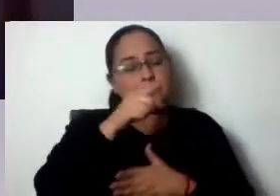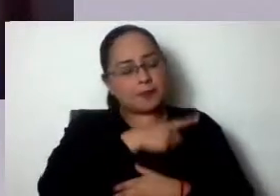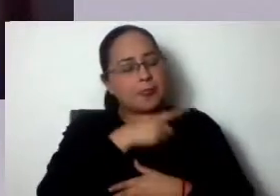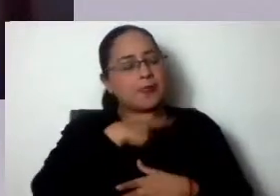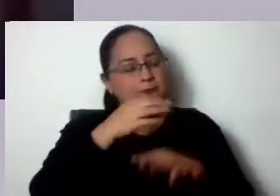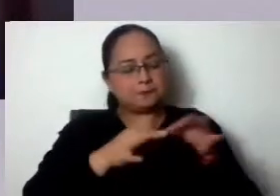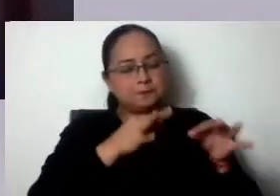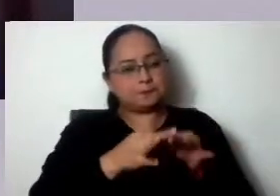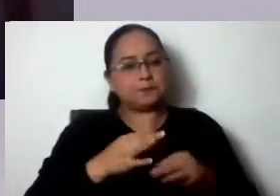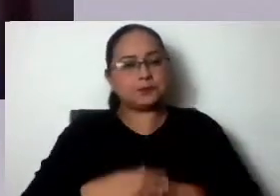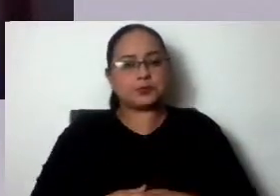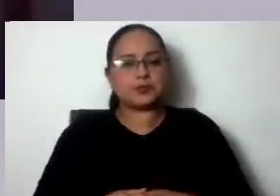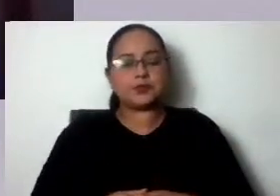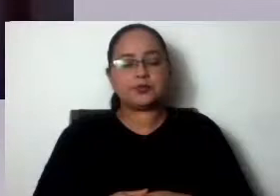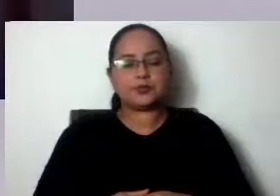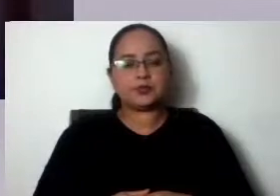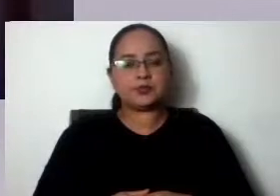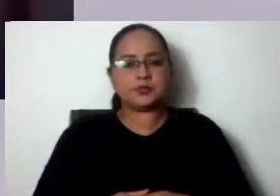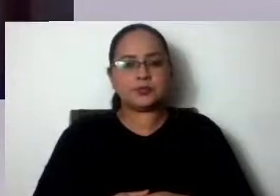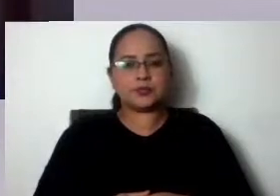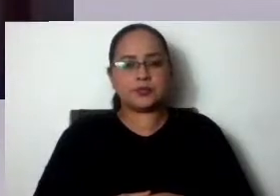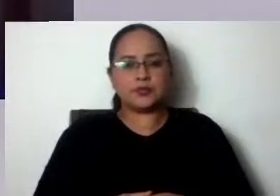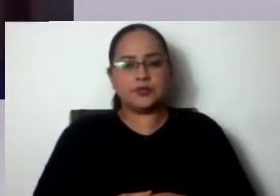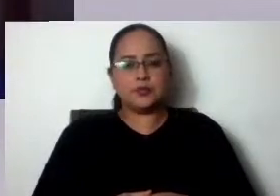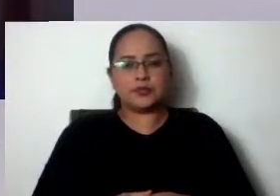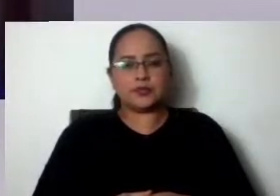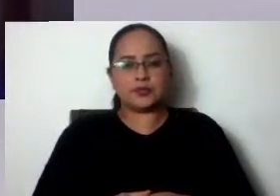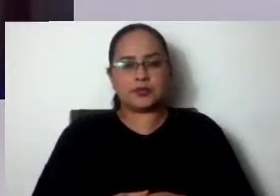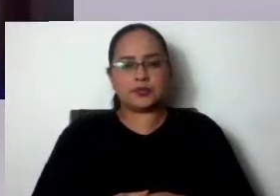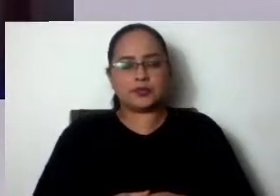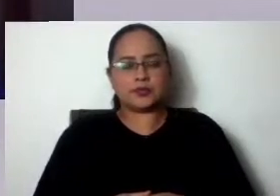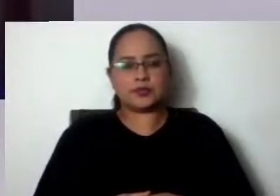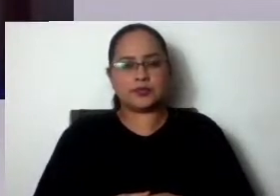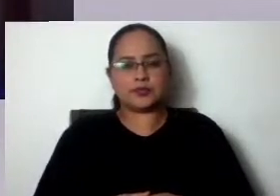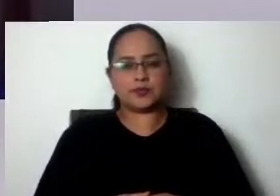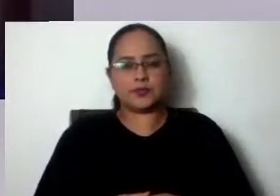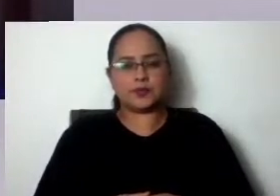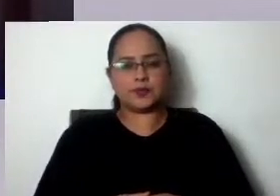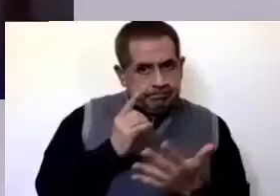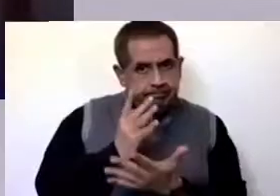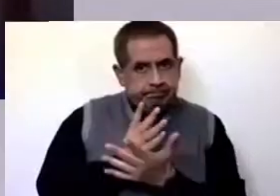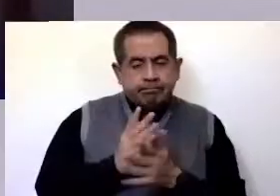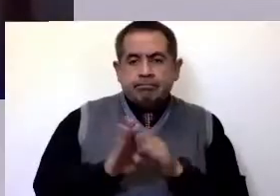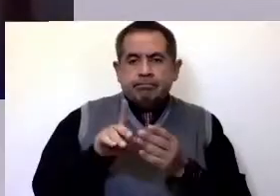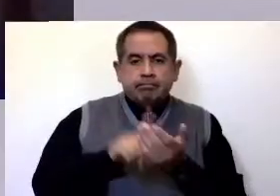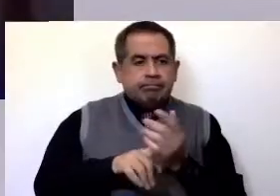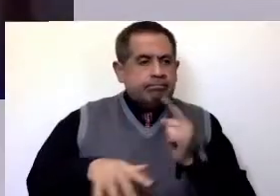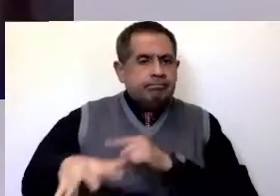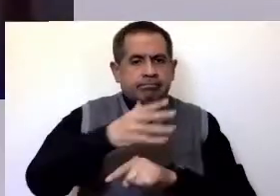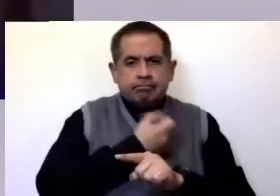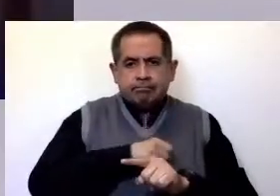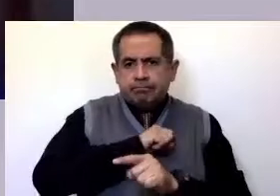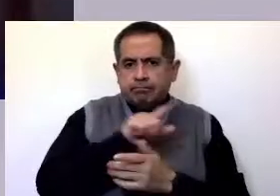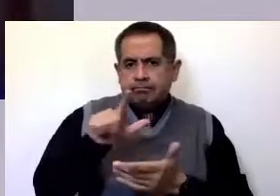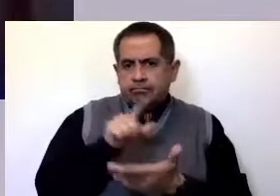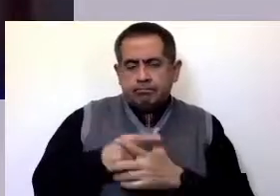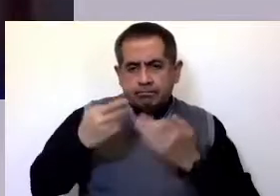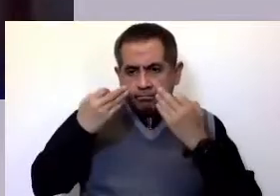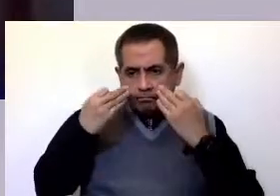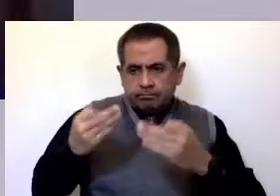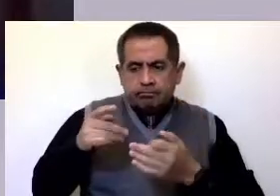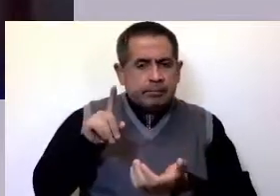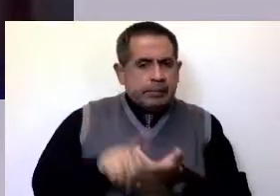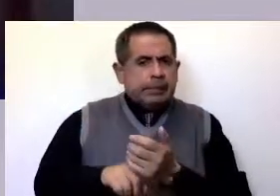a medida las anteriores que tienden a verificar la existencia del registro sanitario exigido por la ley así como la evaluación